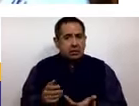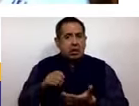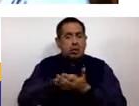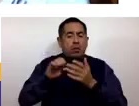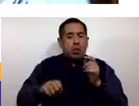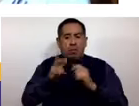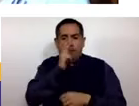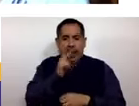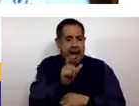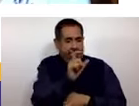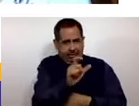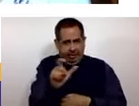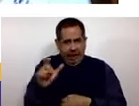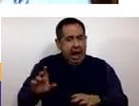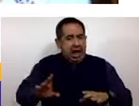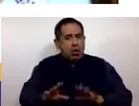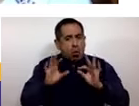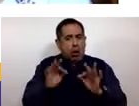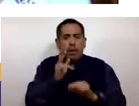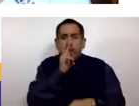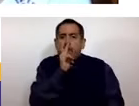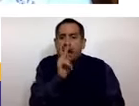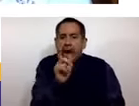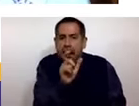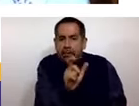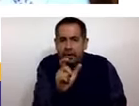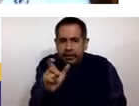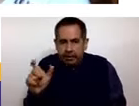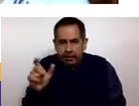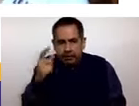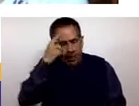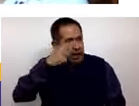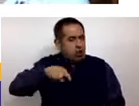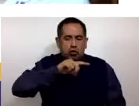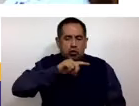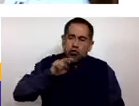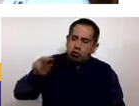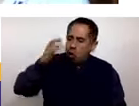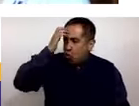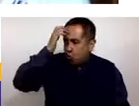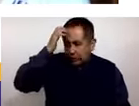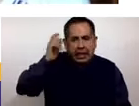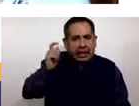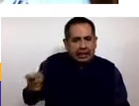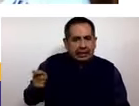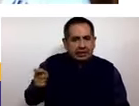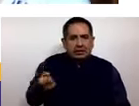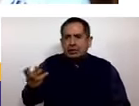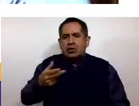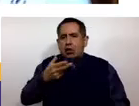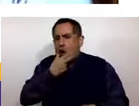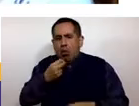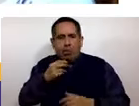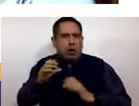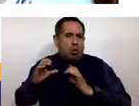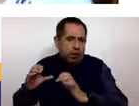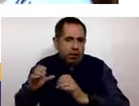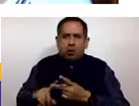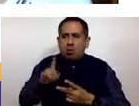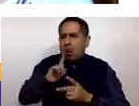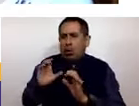términos, ¿no? Por los términos públicos, para todas estas funciones de cuidadoras, de cuidadores,